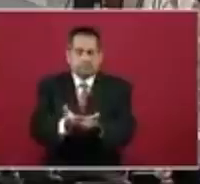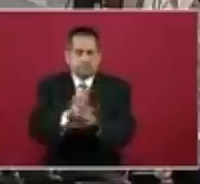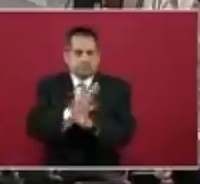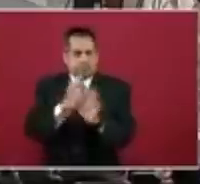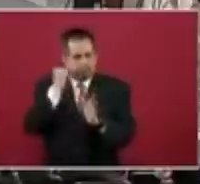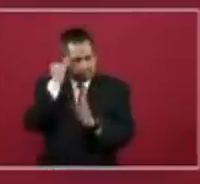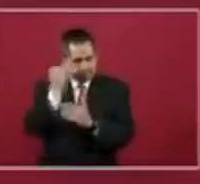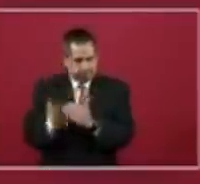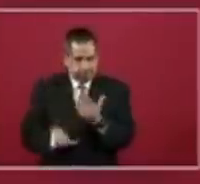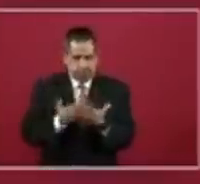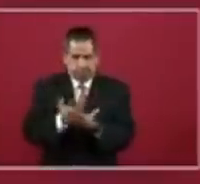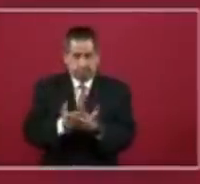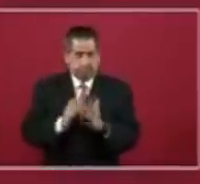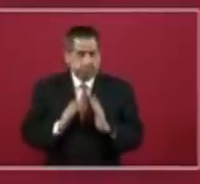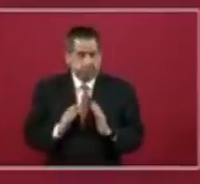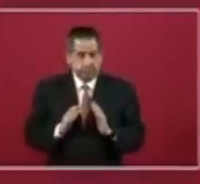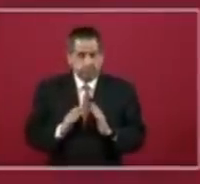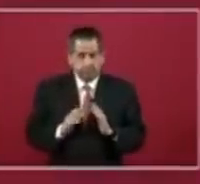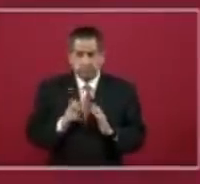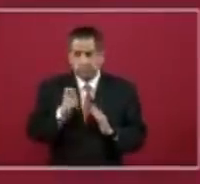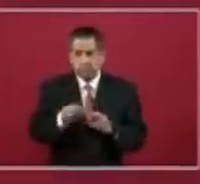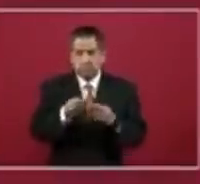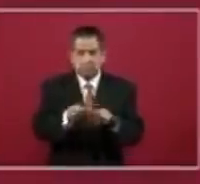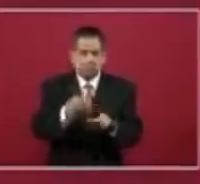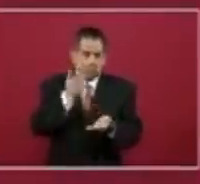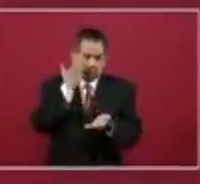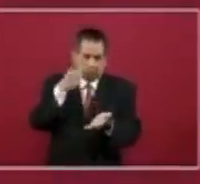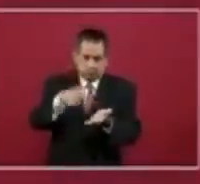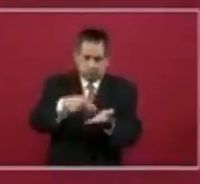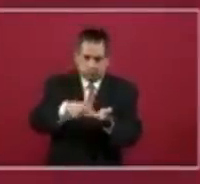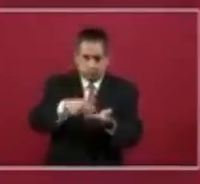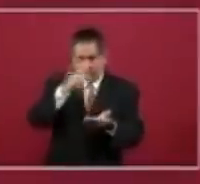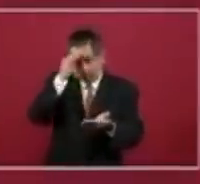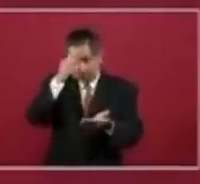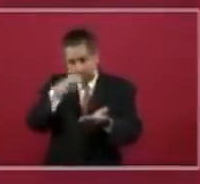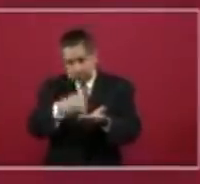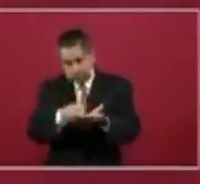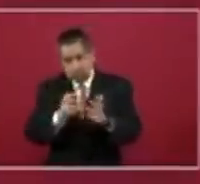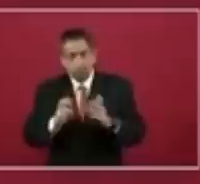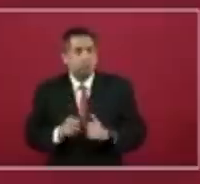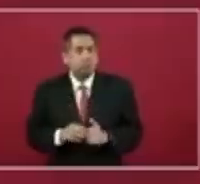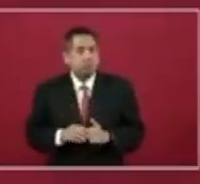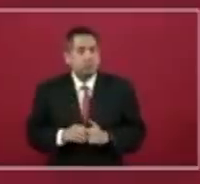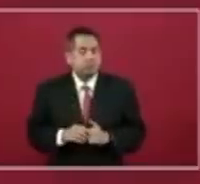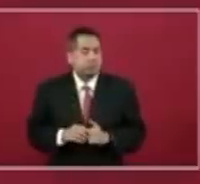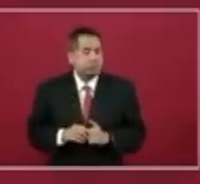iniciativa y eso es lo que queremos que se tome en consideración.